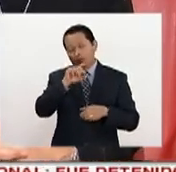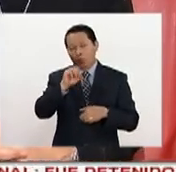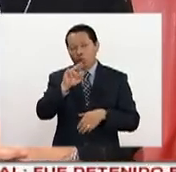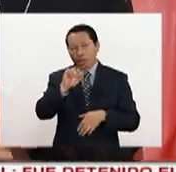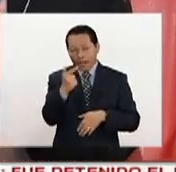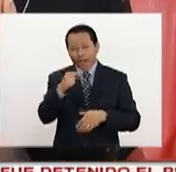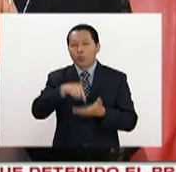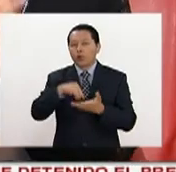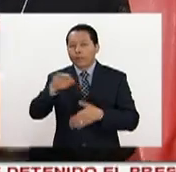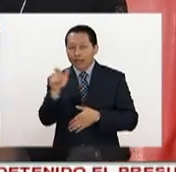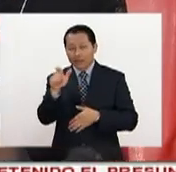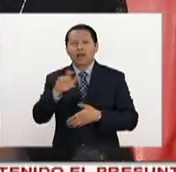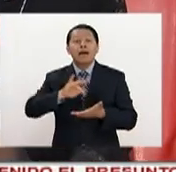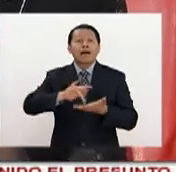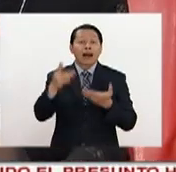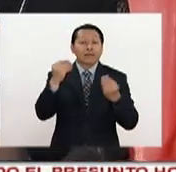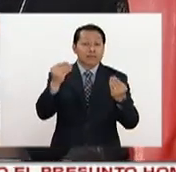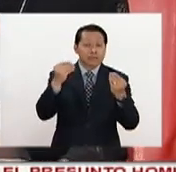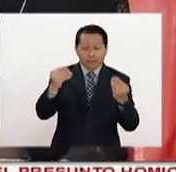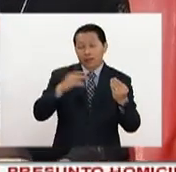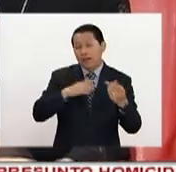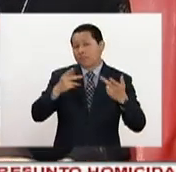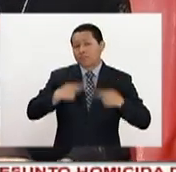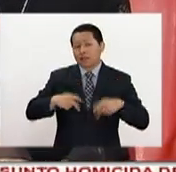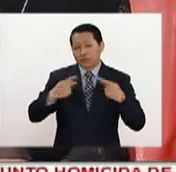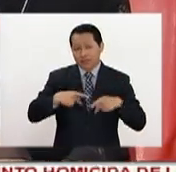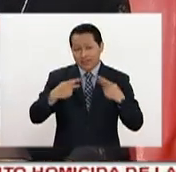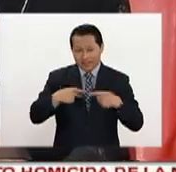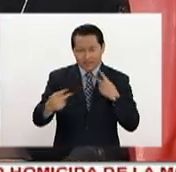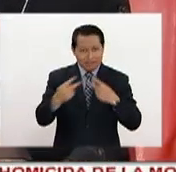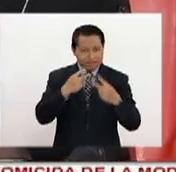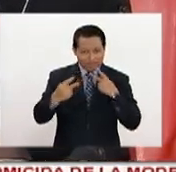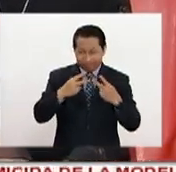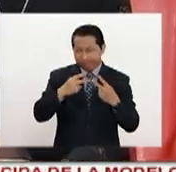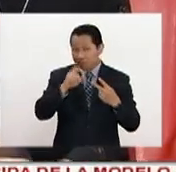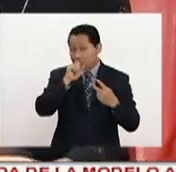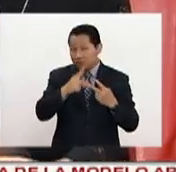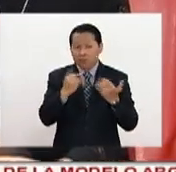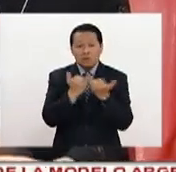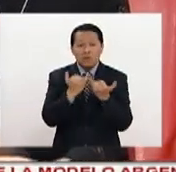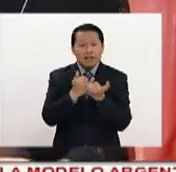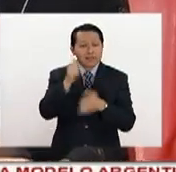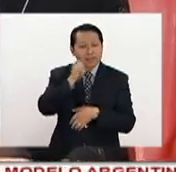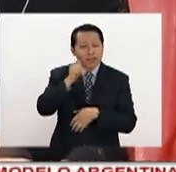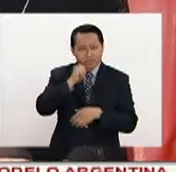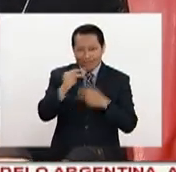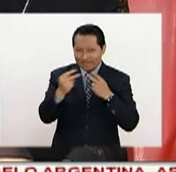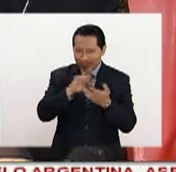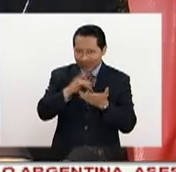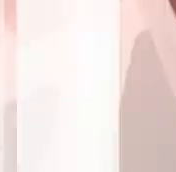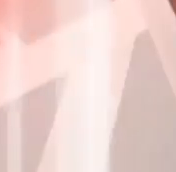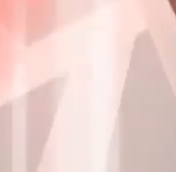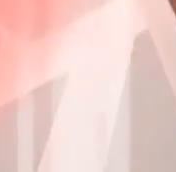www.fundacionenmovimiento.org.mx, y muchísimas gracias a todos los que conforman este espacio televisivo, y gracias siempre por recibirnos.